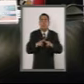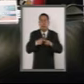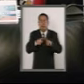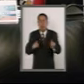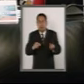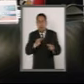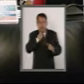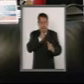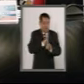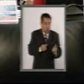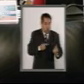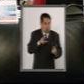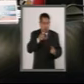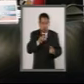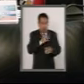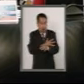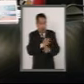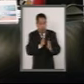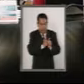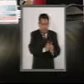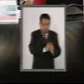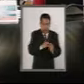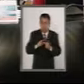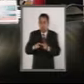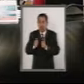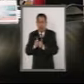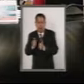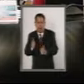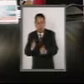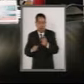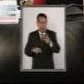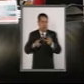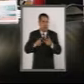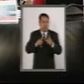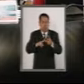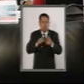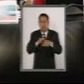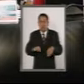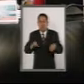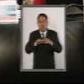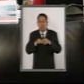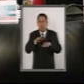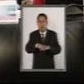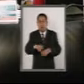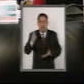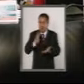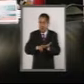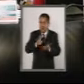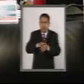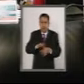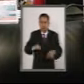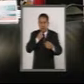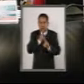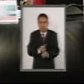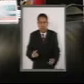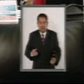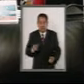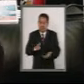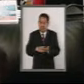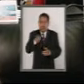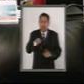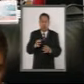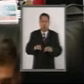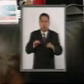los niños no acompañados y separados. Y tercero, privilegia el interés superior de la niñez. Y creo que hemos